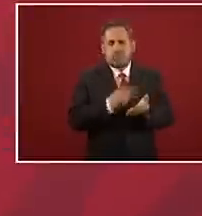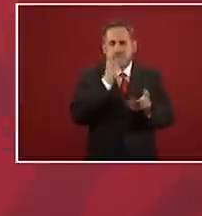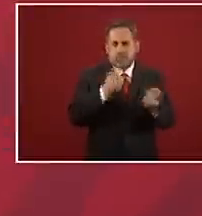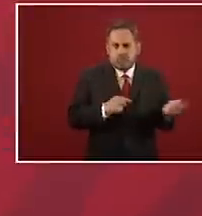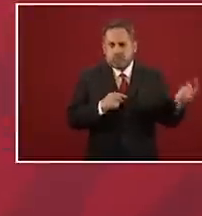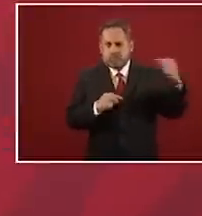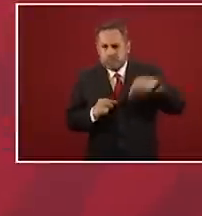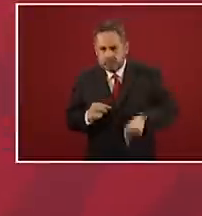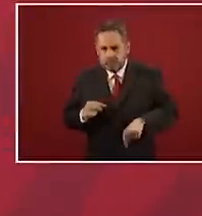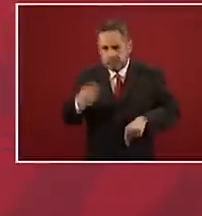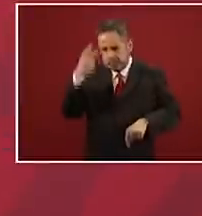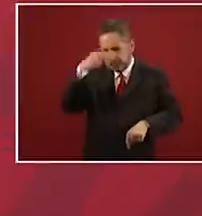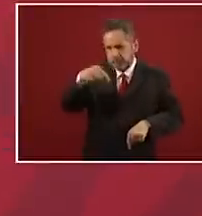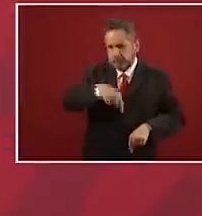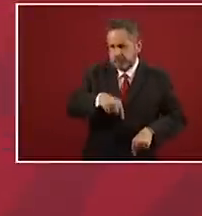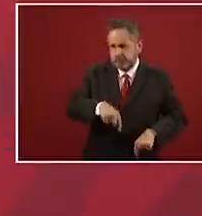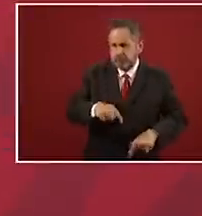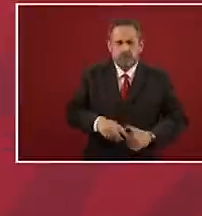a México,